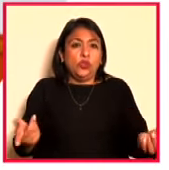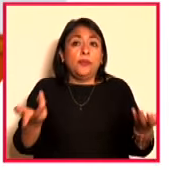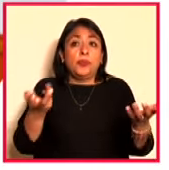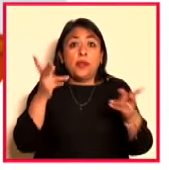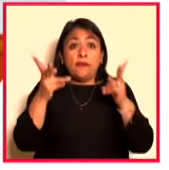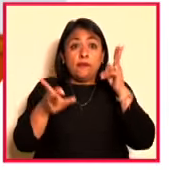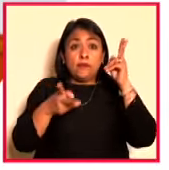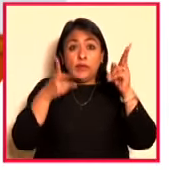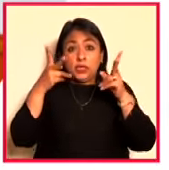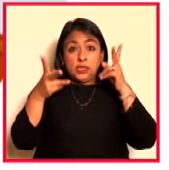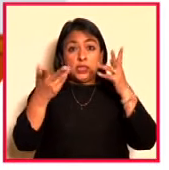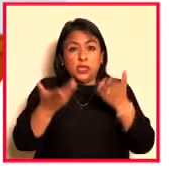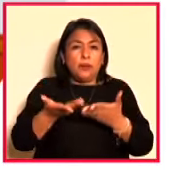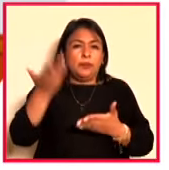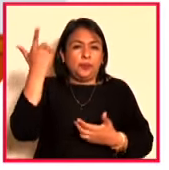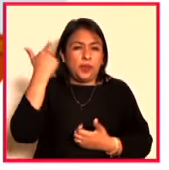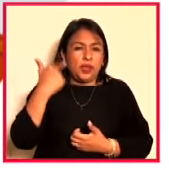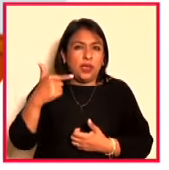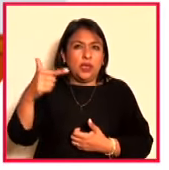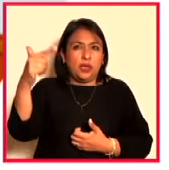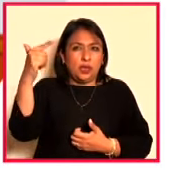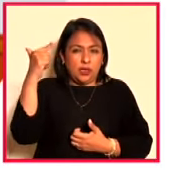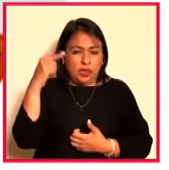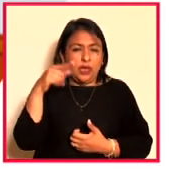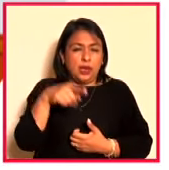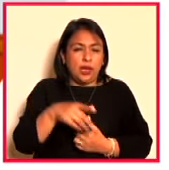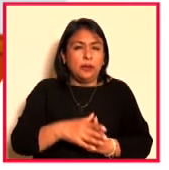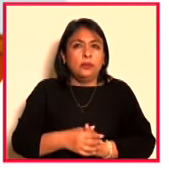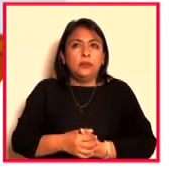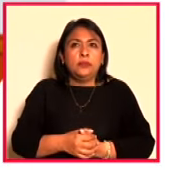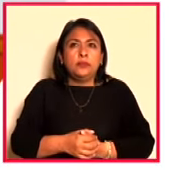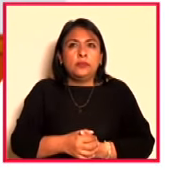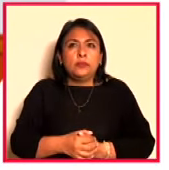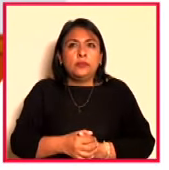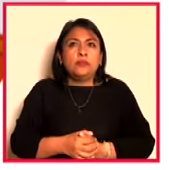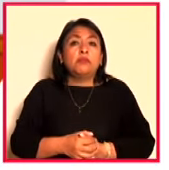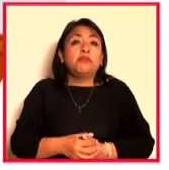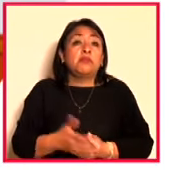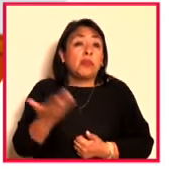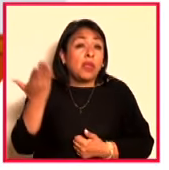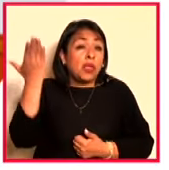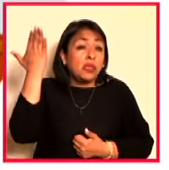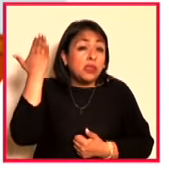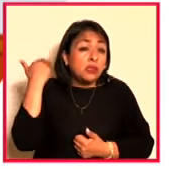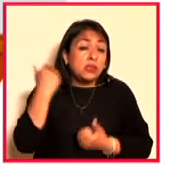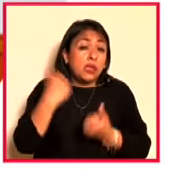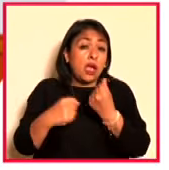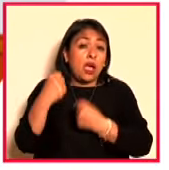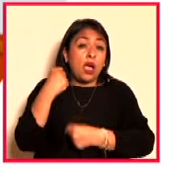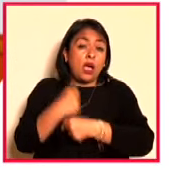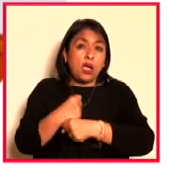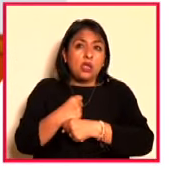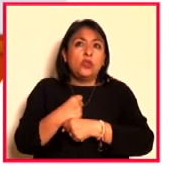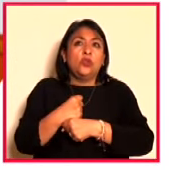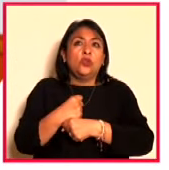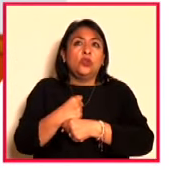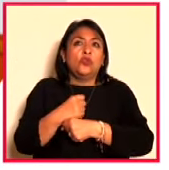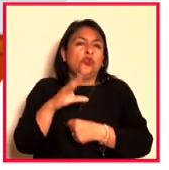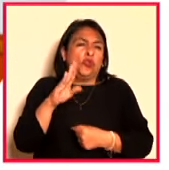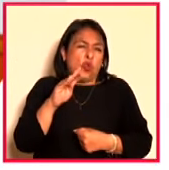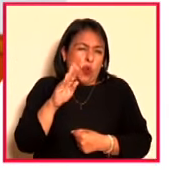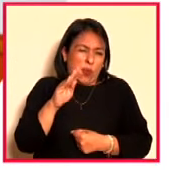de aquella gira llamada Earthlings, en pues aquellos lejanos años, últimos años de los 90 del